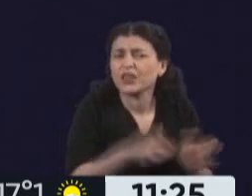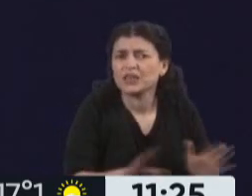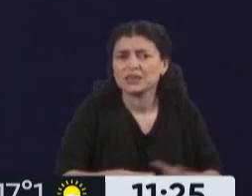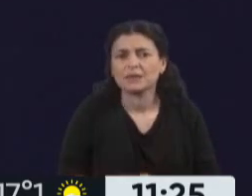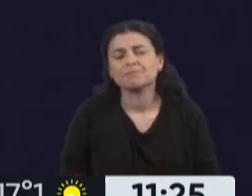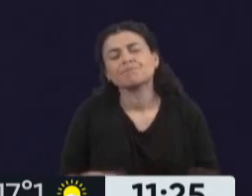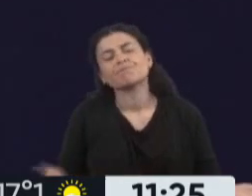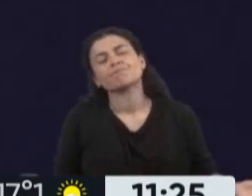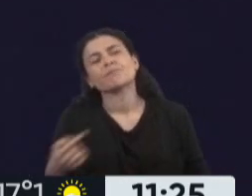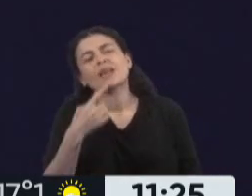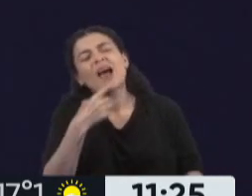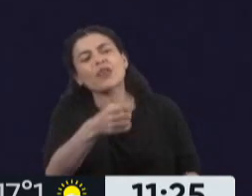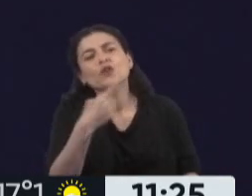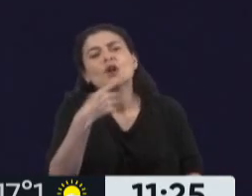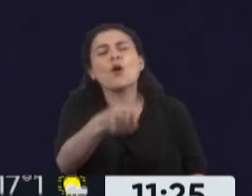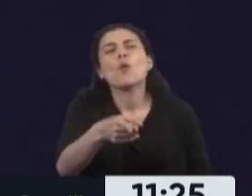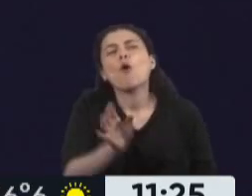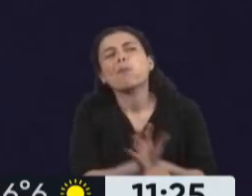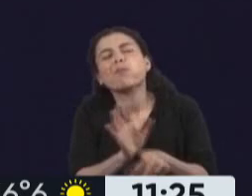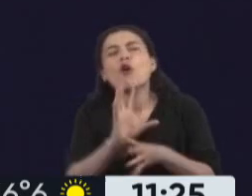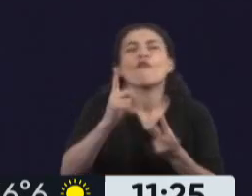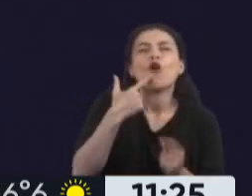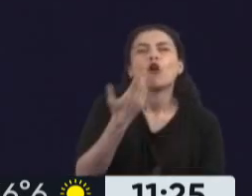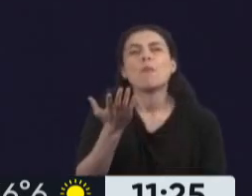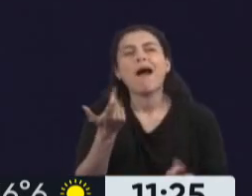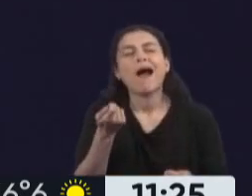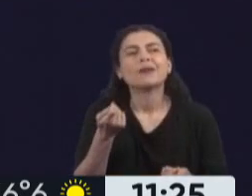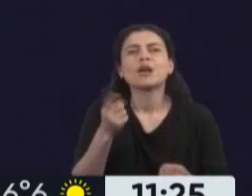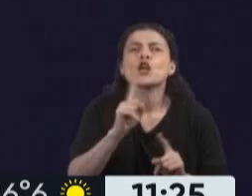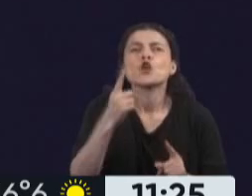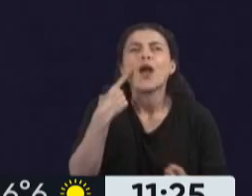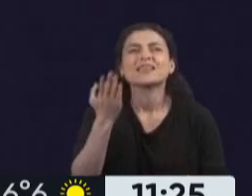usted es muy parcial en sus